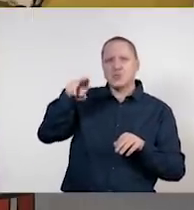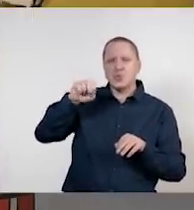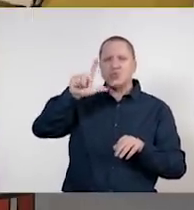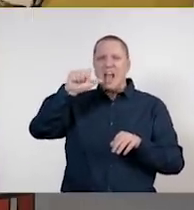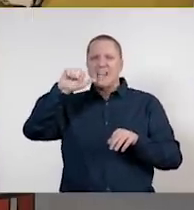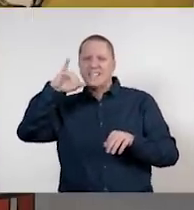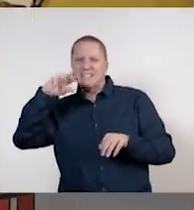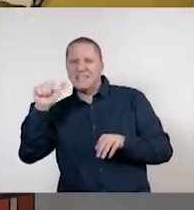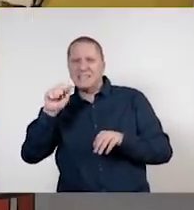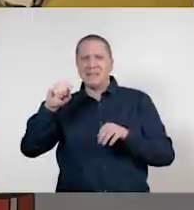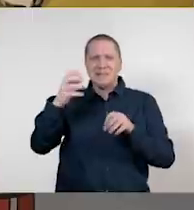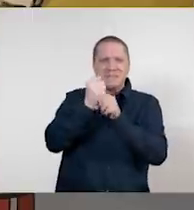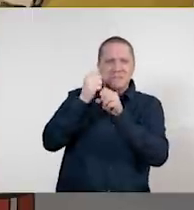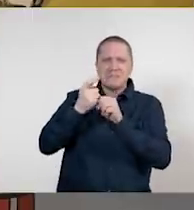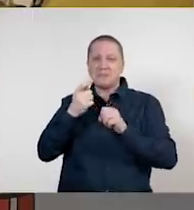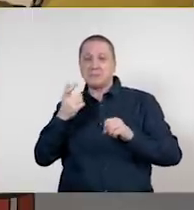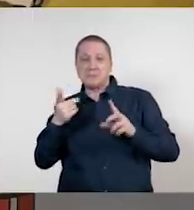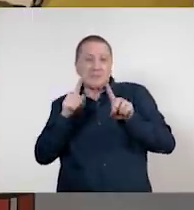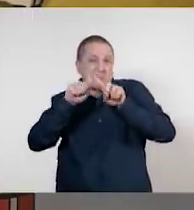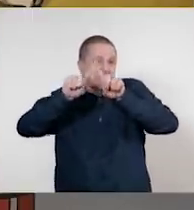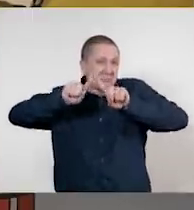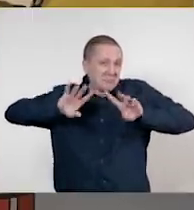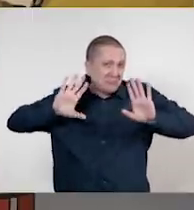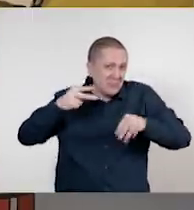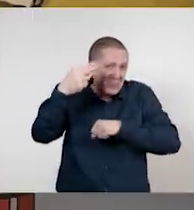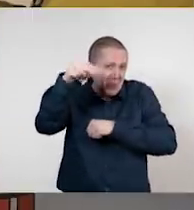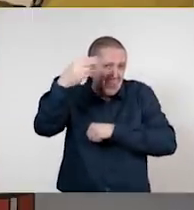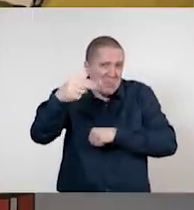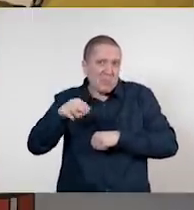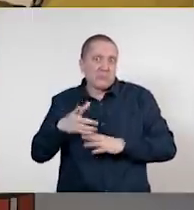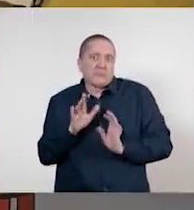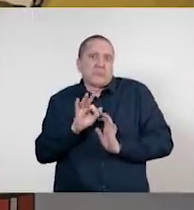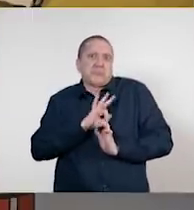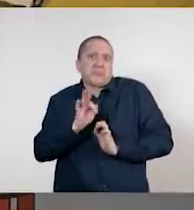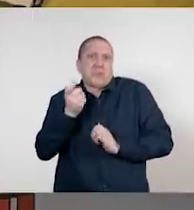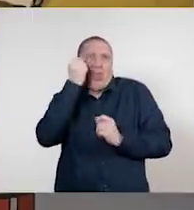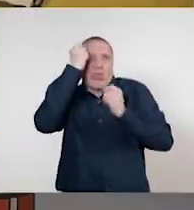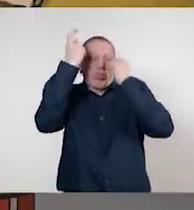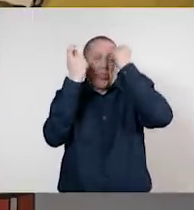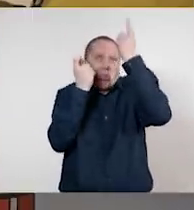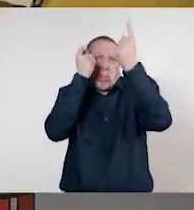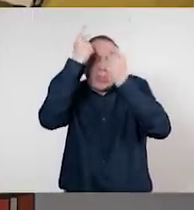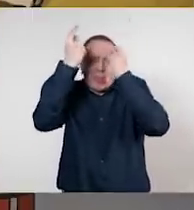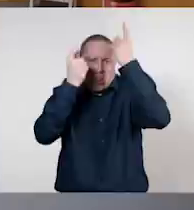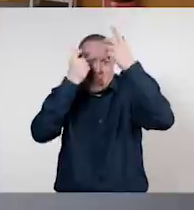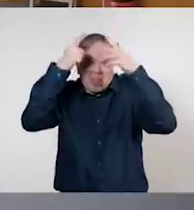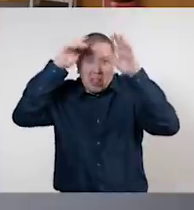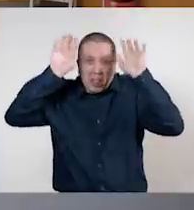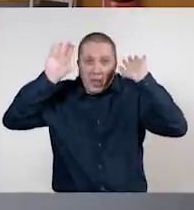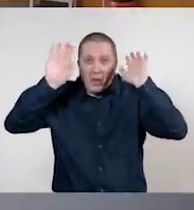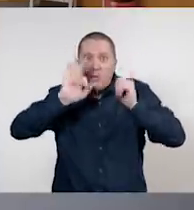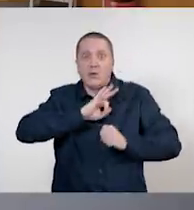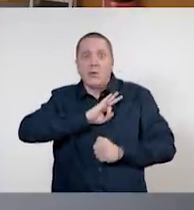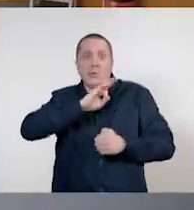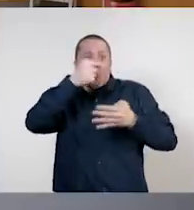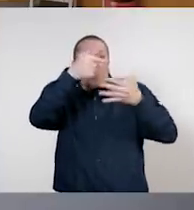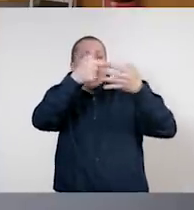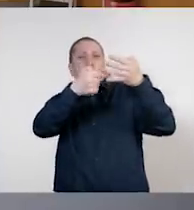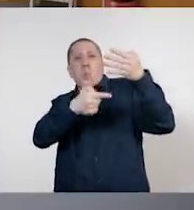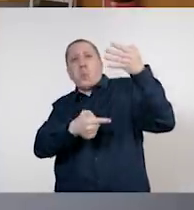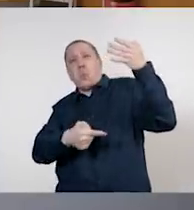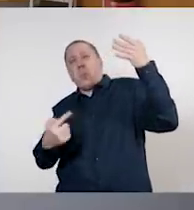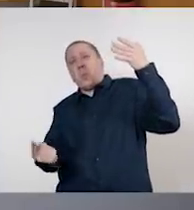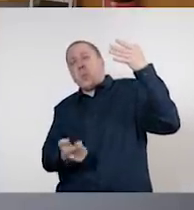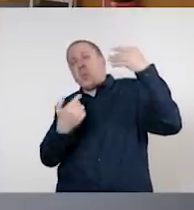Alicia, Estela, Vicente. Uf, podríamos estar horas adivinando los nombres de todas las niñas y los niños que nos ven. Puede ser